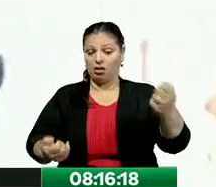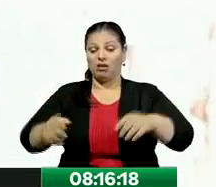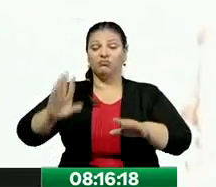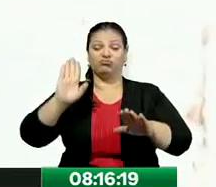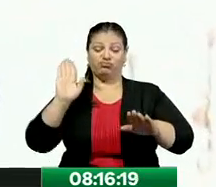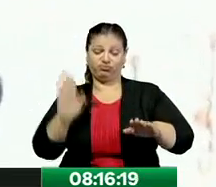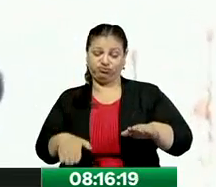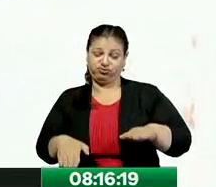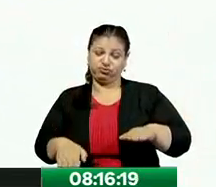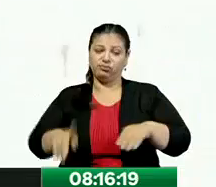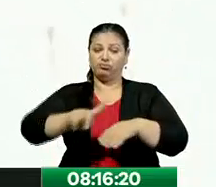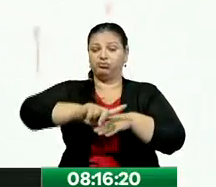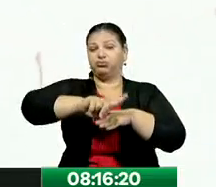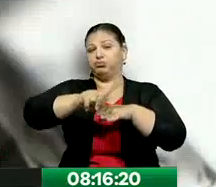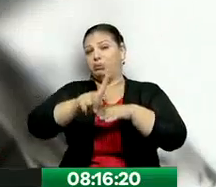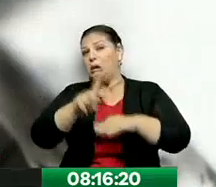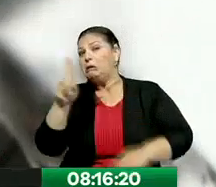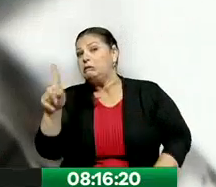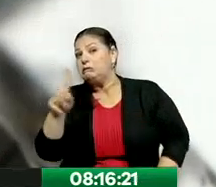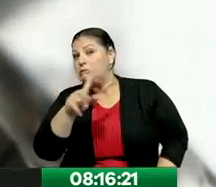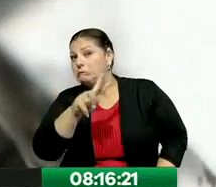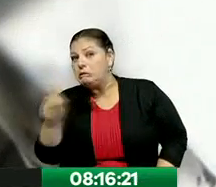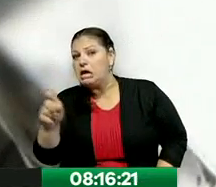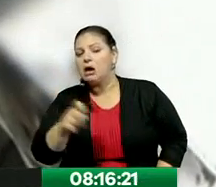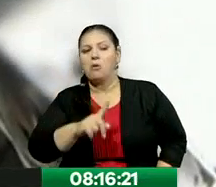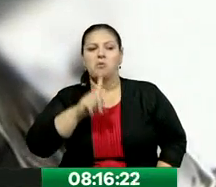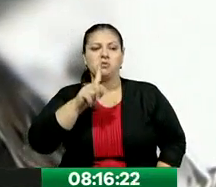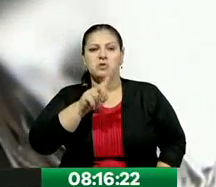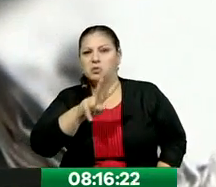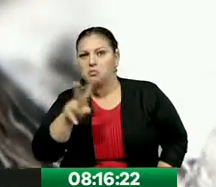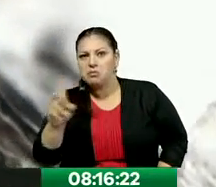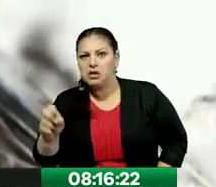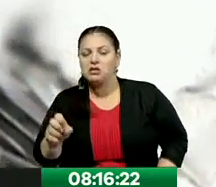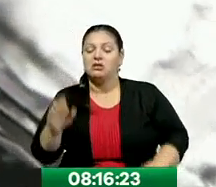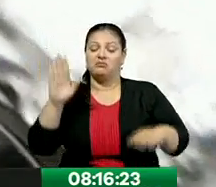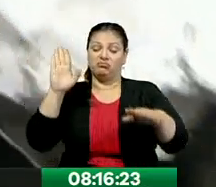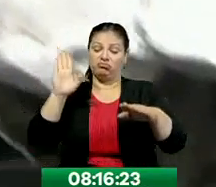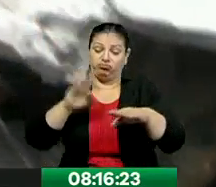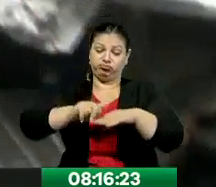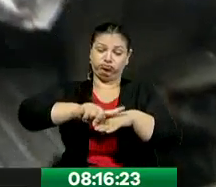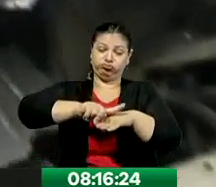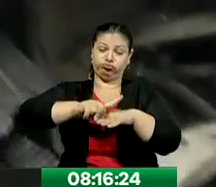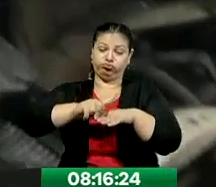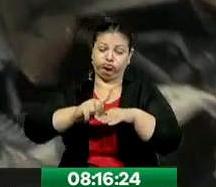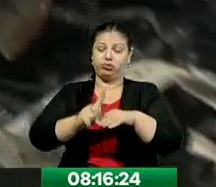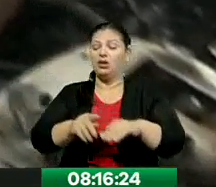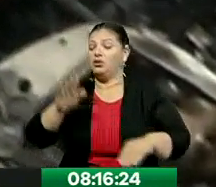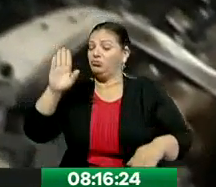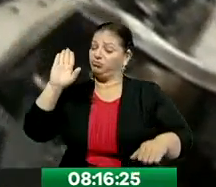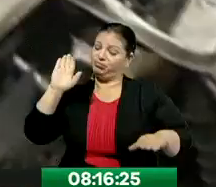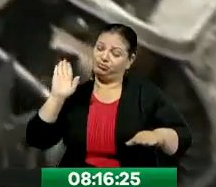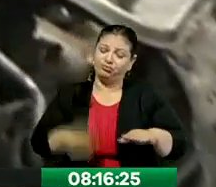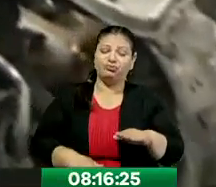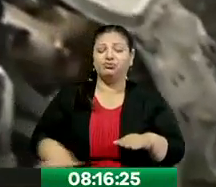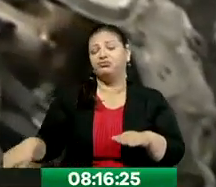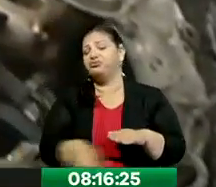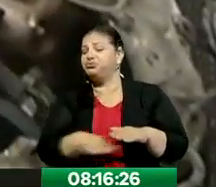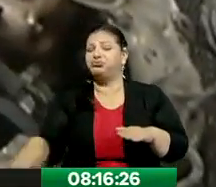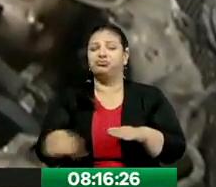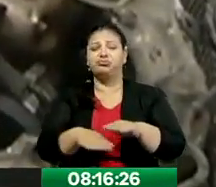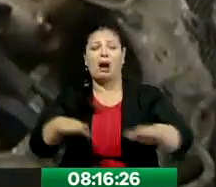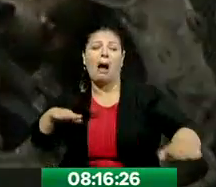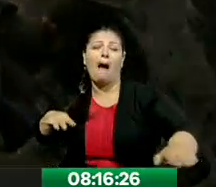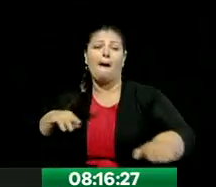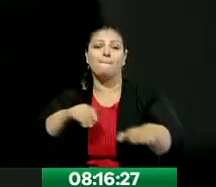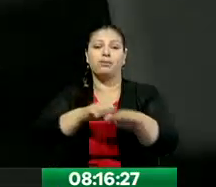120 del semáforo para acá ya del alcohol que tenía el señor aceleró a ese león demasiado y si se